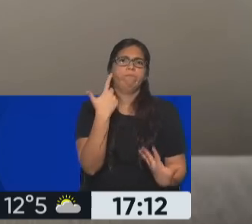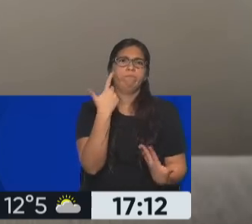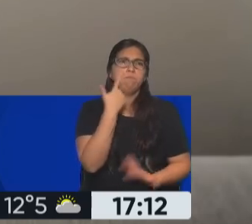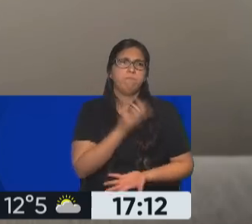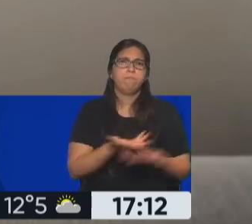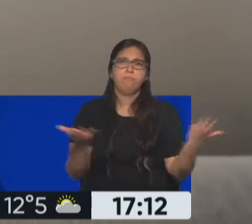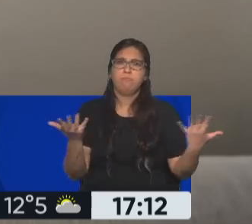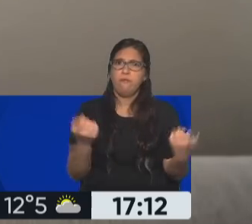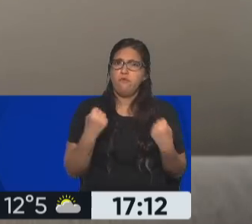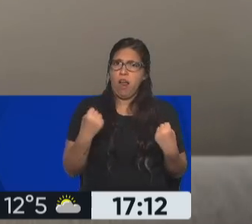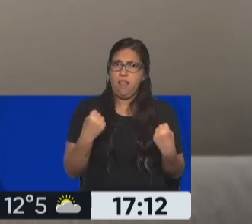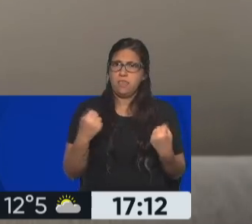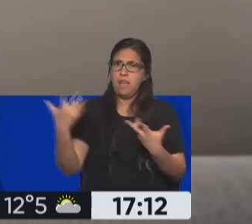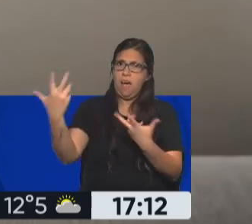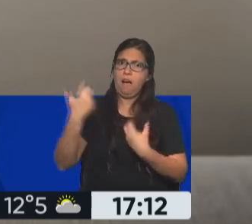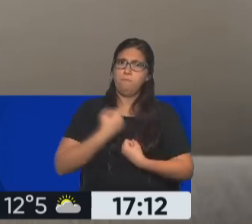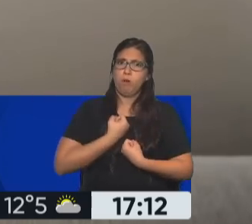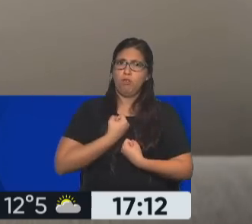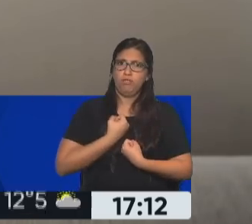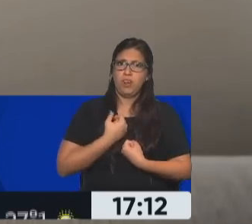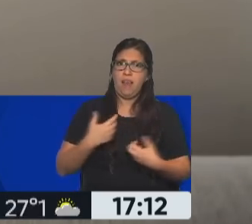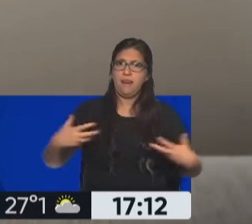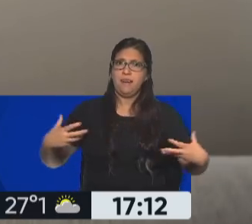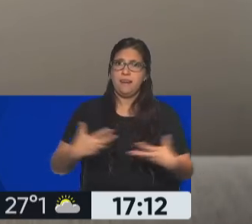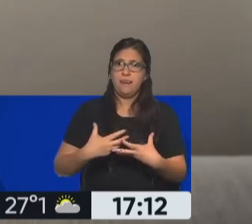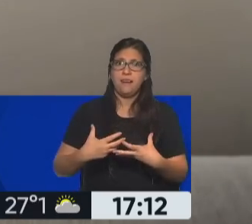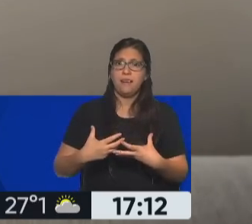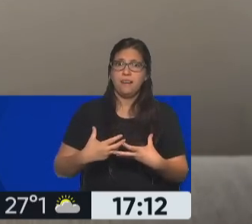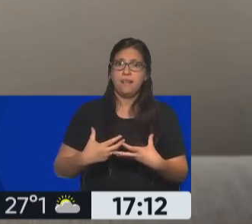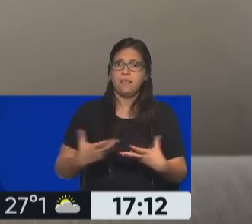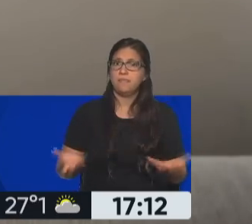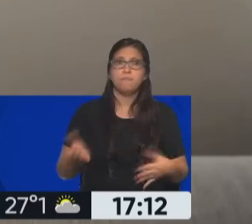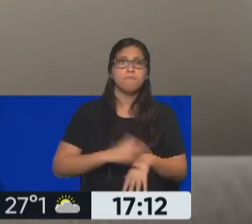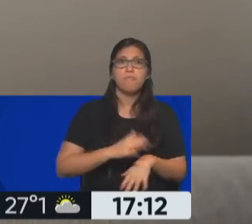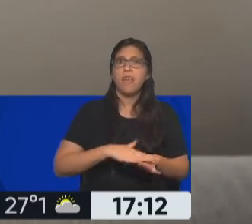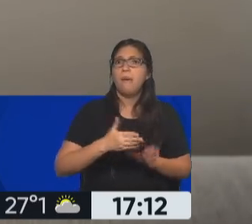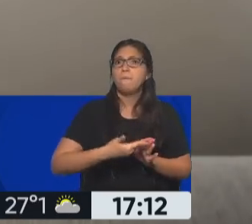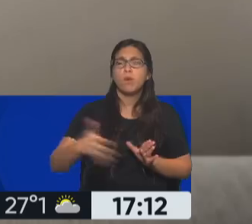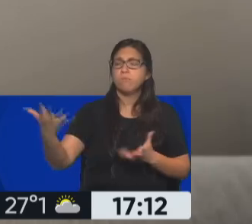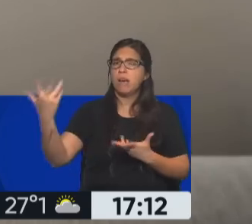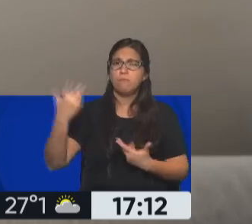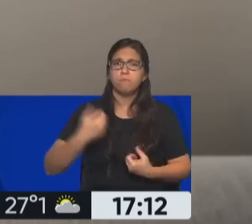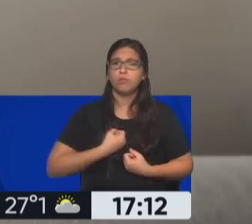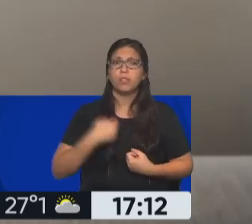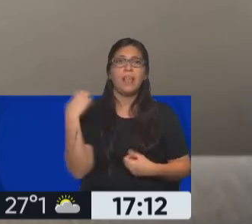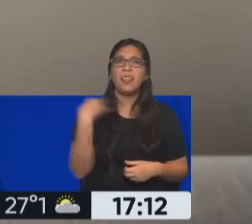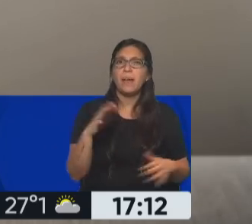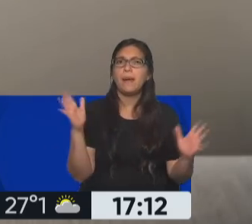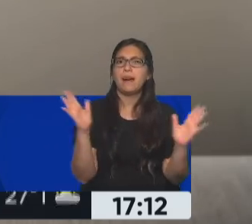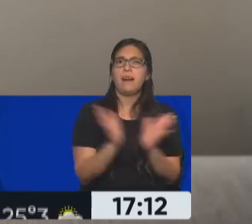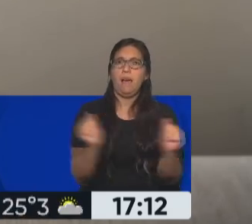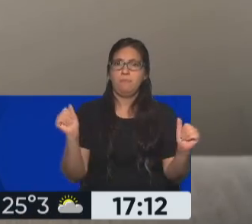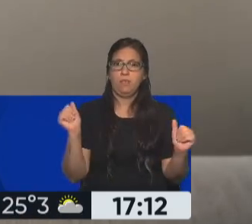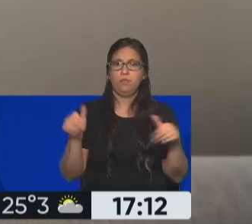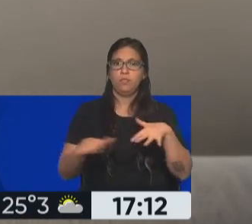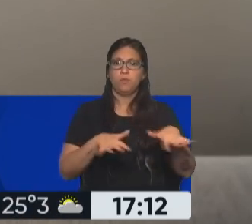muy poderosas, de que nos acompañan en estas horas el tiempo que haga falta. Esto debe ser rápido, porque obviamente el